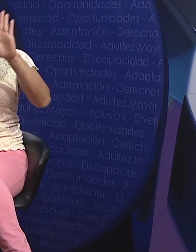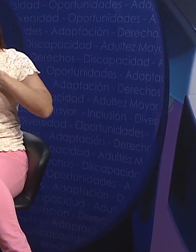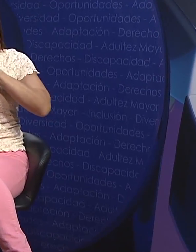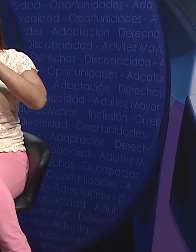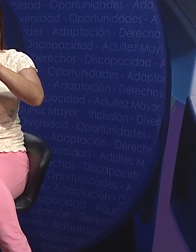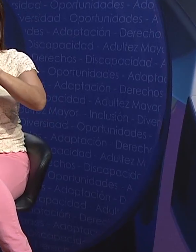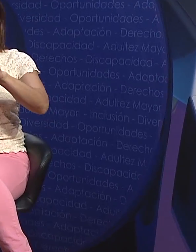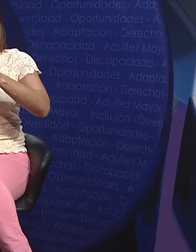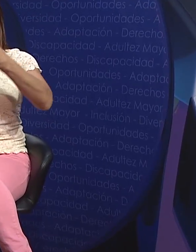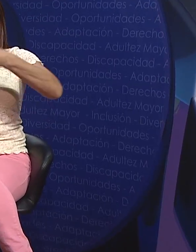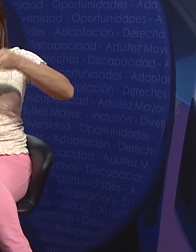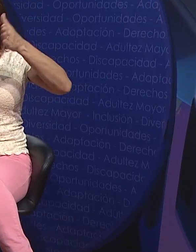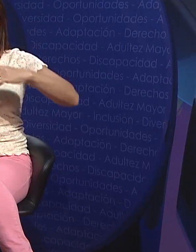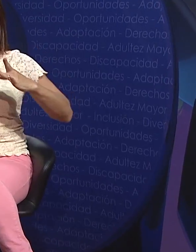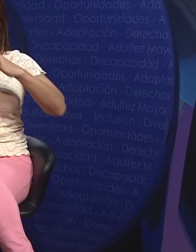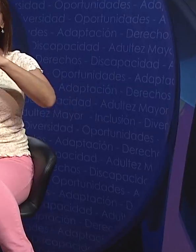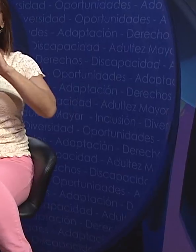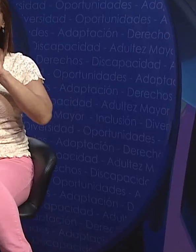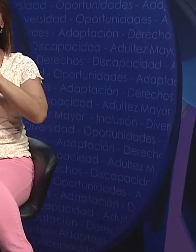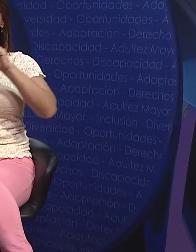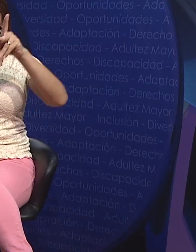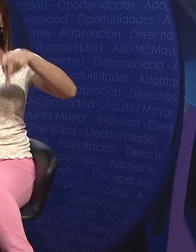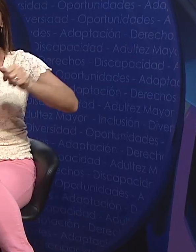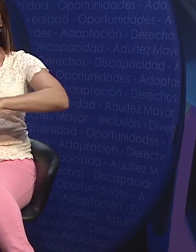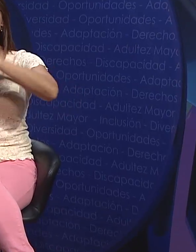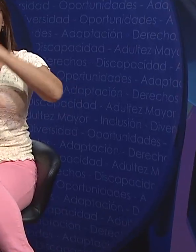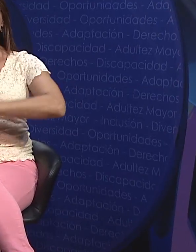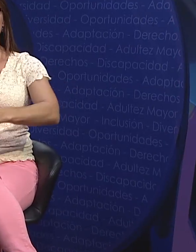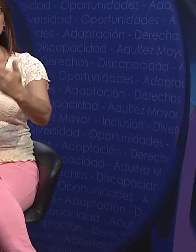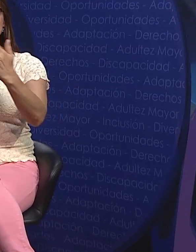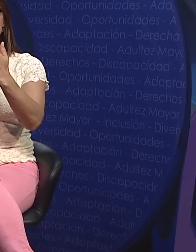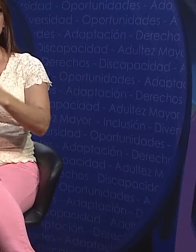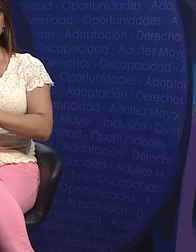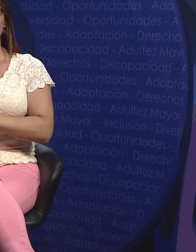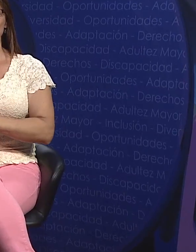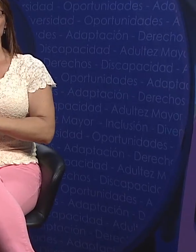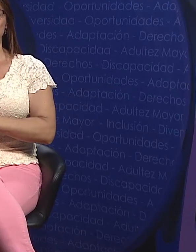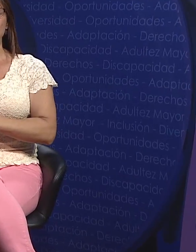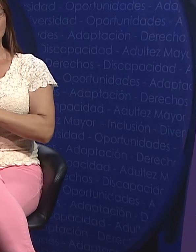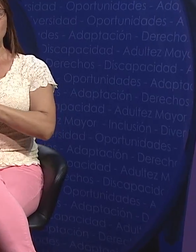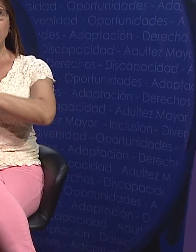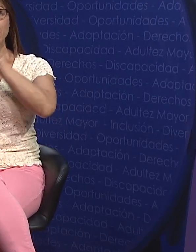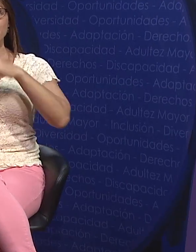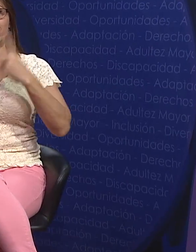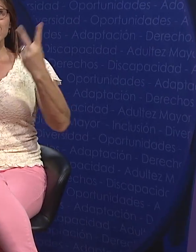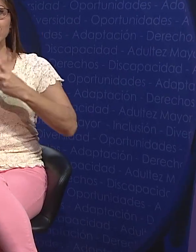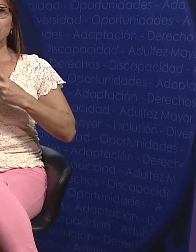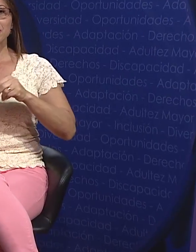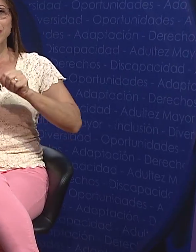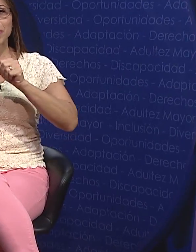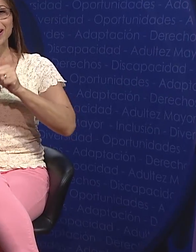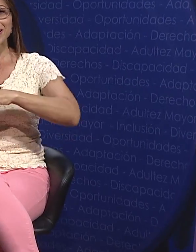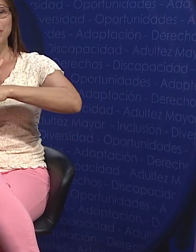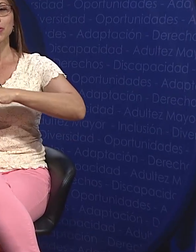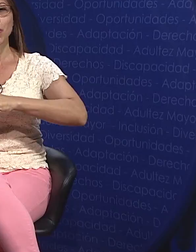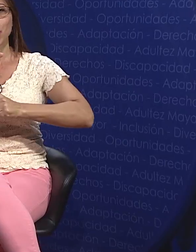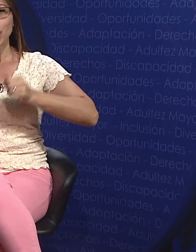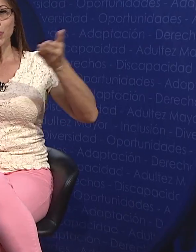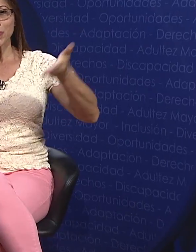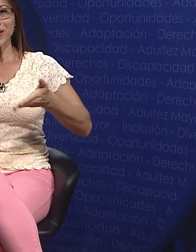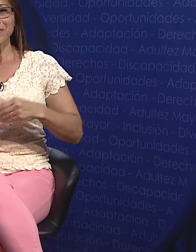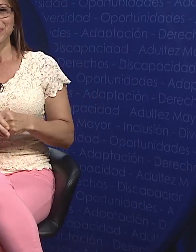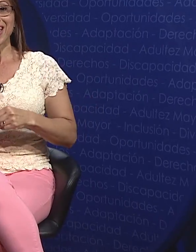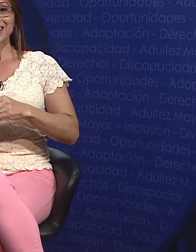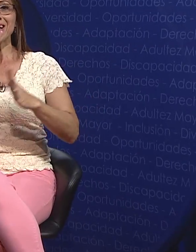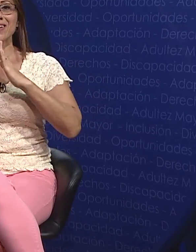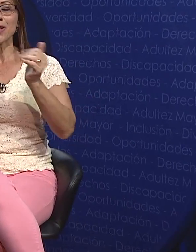nos representa como relatora especial de derechos de las personas con discapacidad de la ONU. Hoy vino a visitarnos y a recordar sus tiempos como